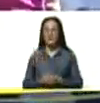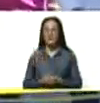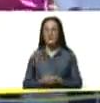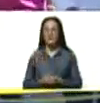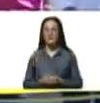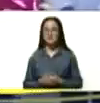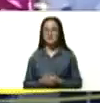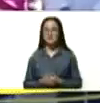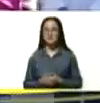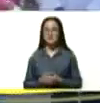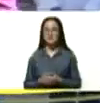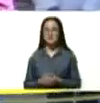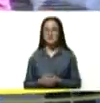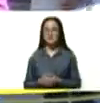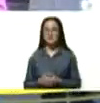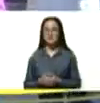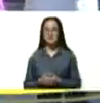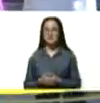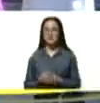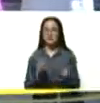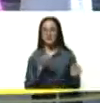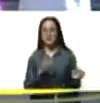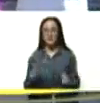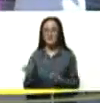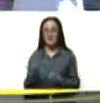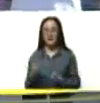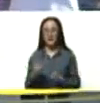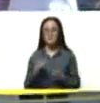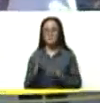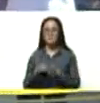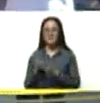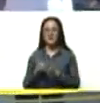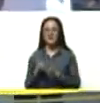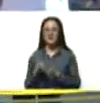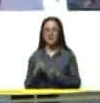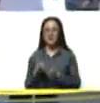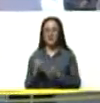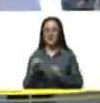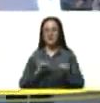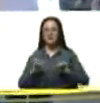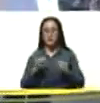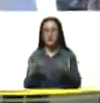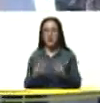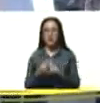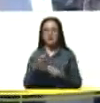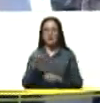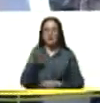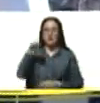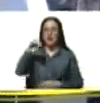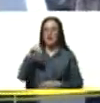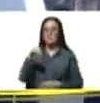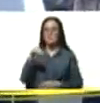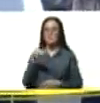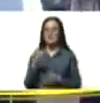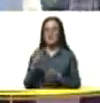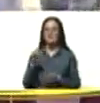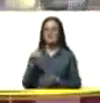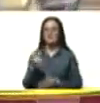mundo, y lo vamos a lograr. El plan Metro se mueve contigo, con M de